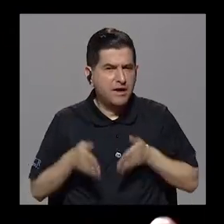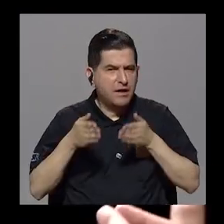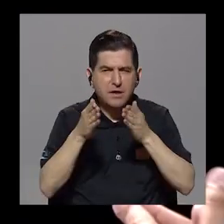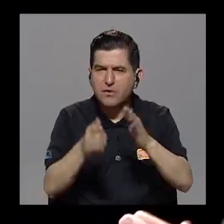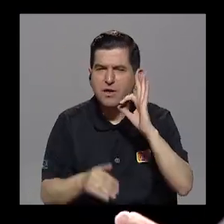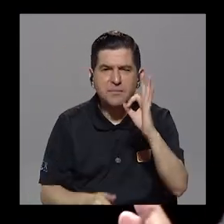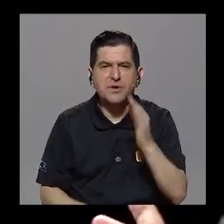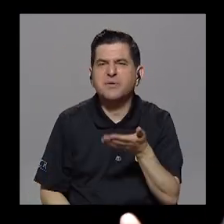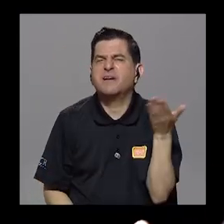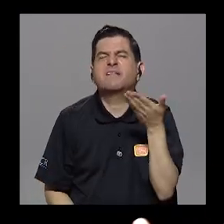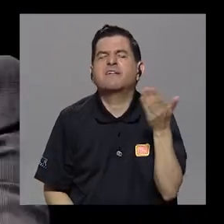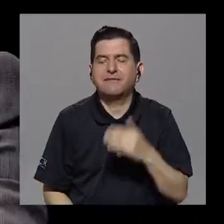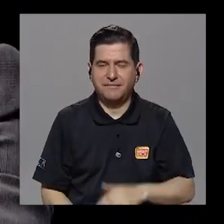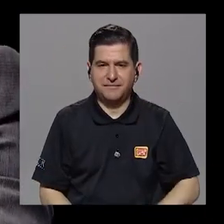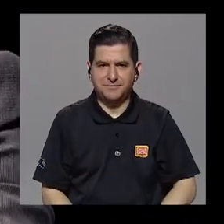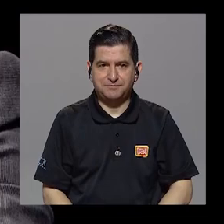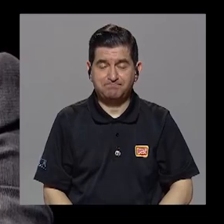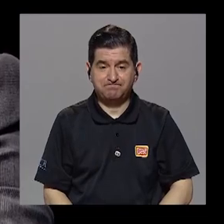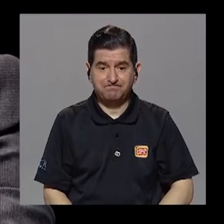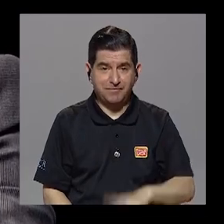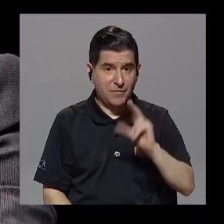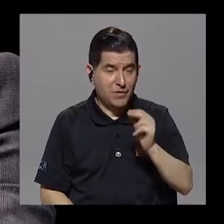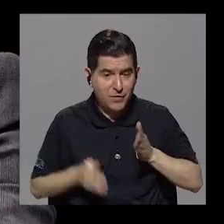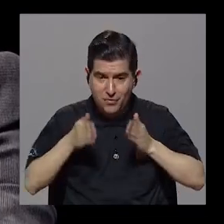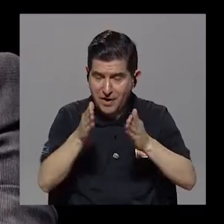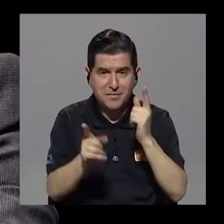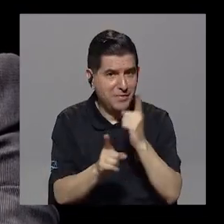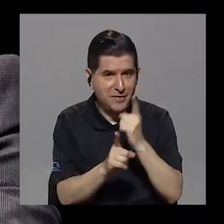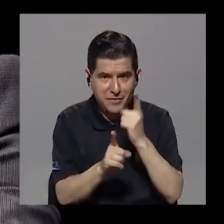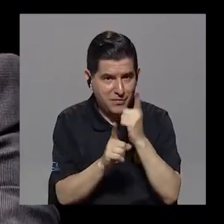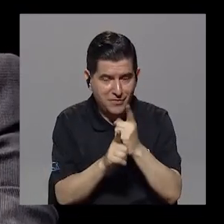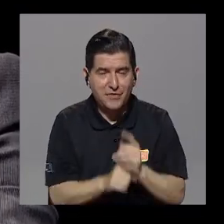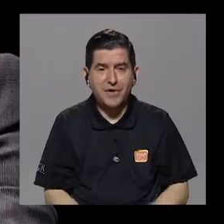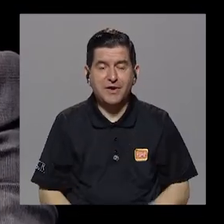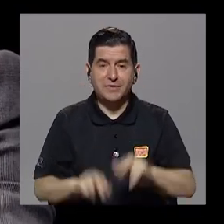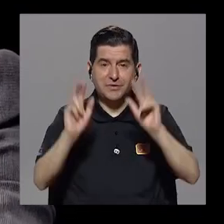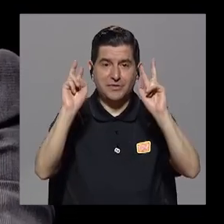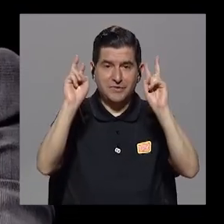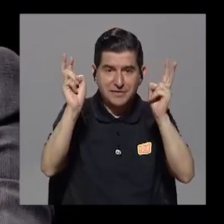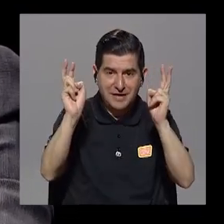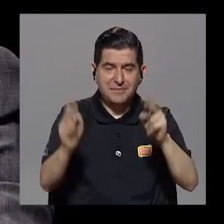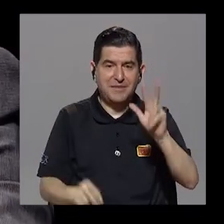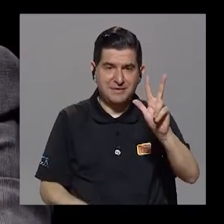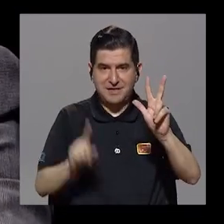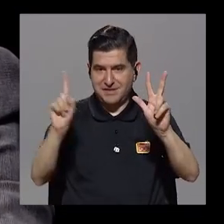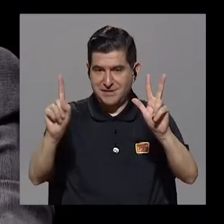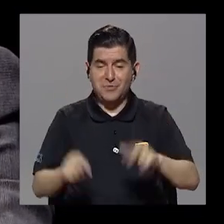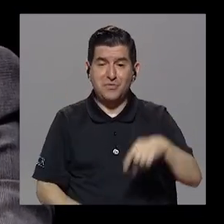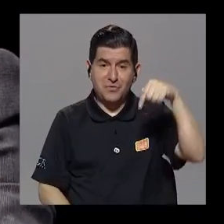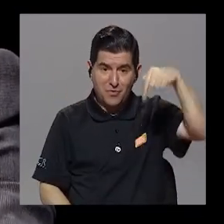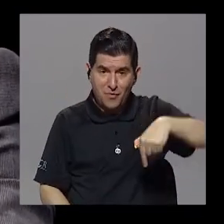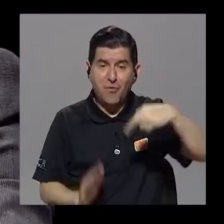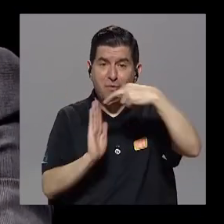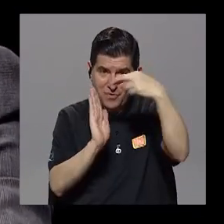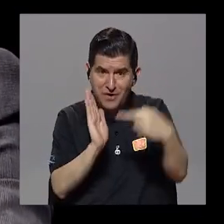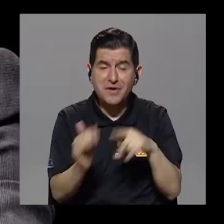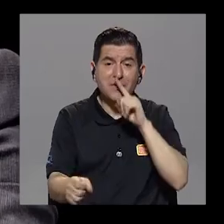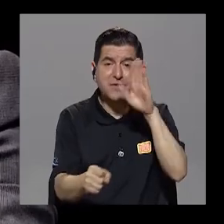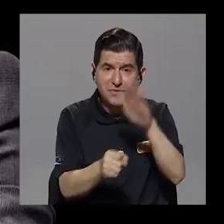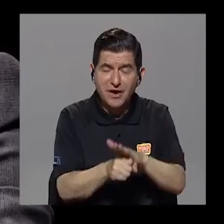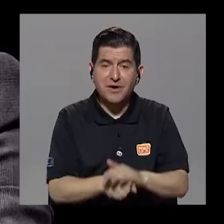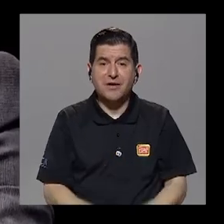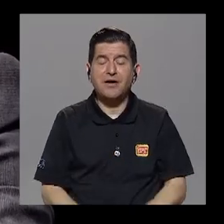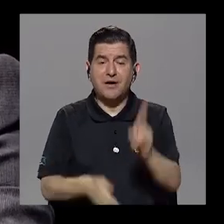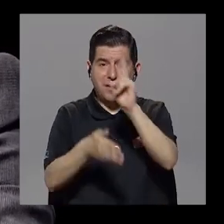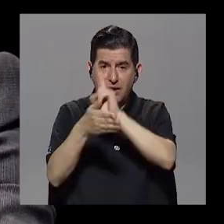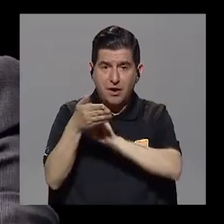bien encaminado, don Álvaro? Bueno, no va bien encaminado que, por el tema del 3 a 1, con las reglas que hoy se prometen,